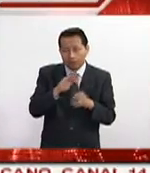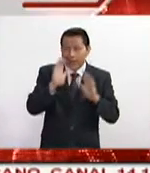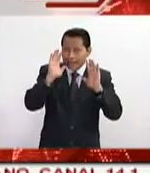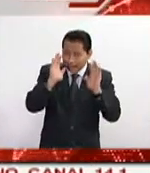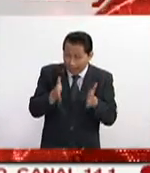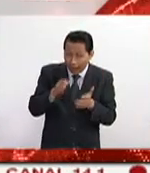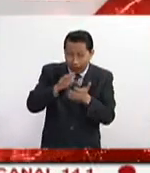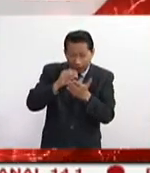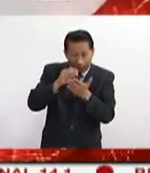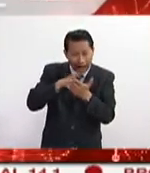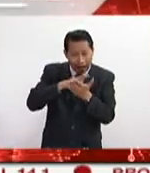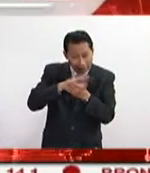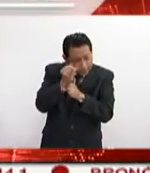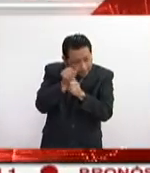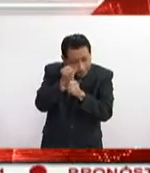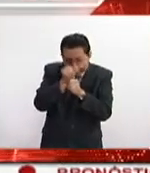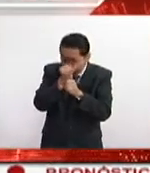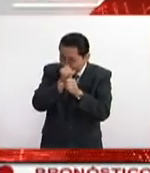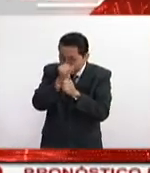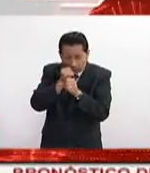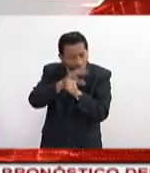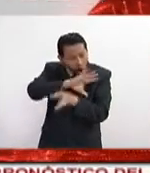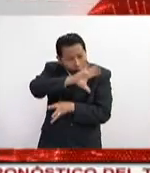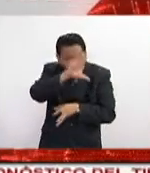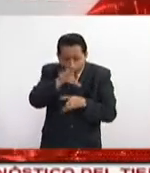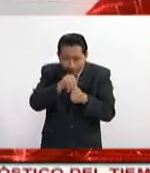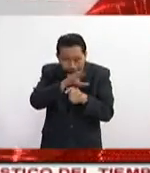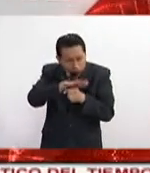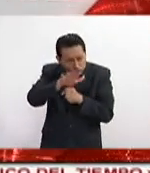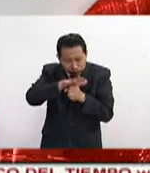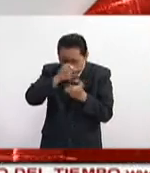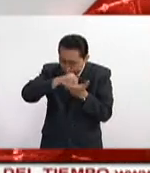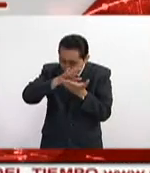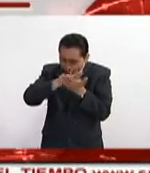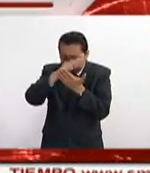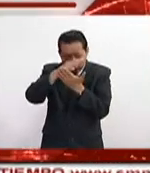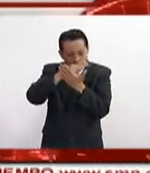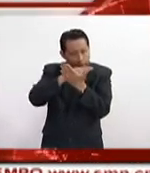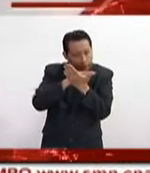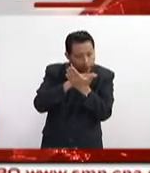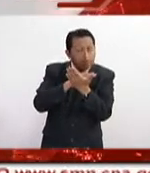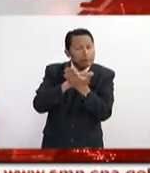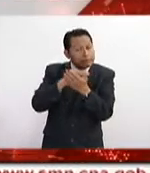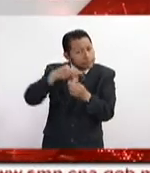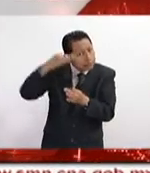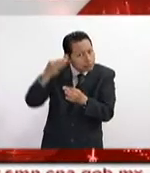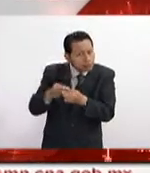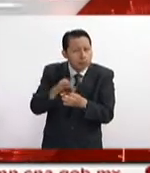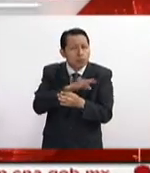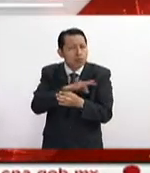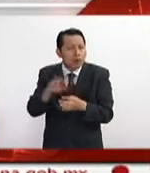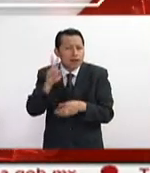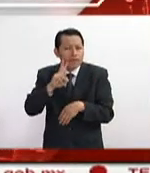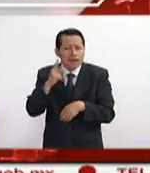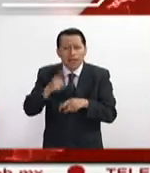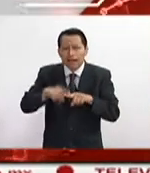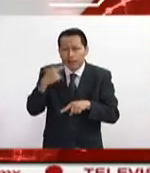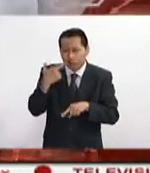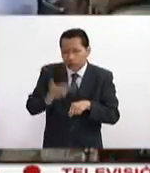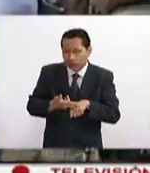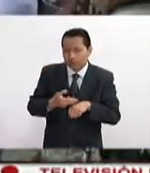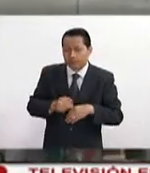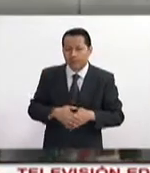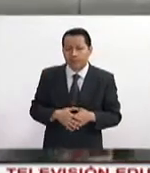tengan los peritajes y la investigación realizada, lo que permita deslindar las responsabilidades que hubiera en su caso.